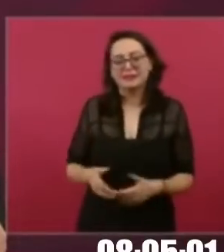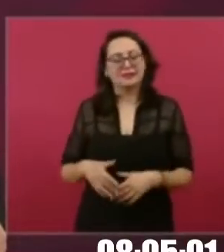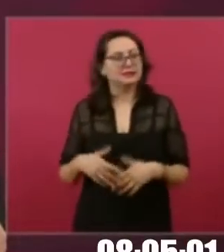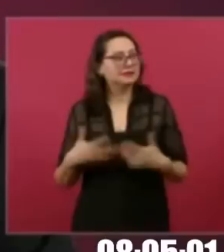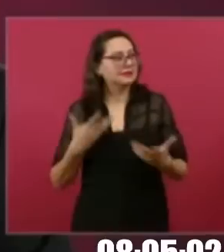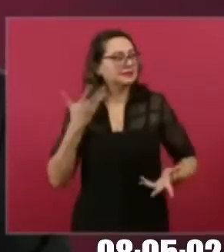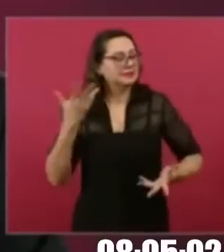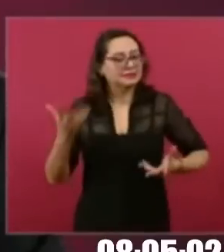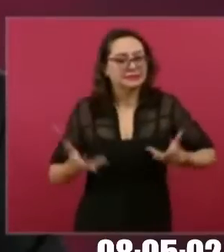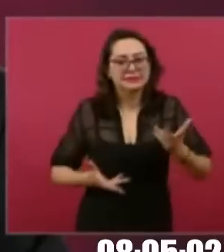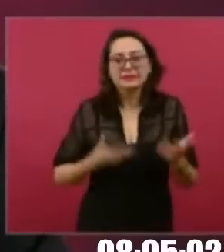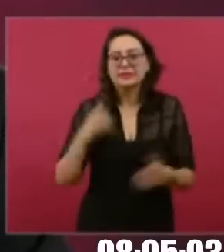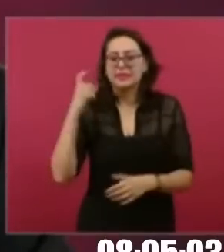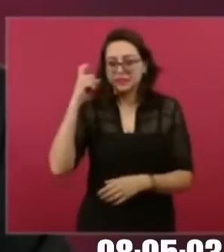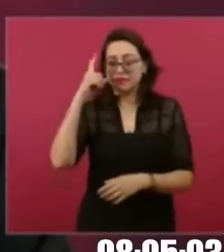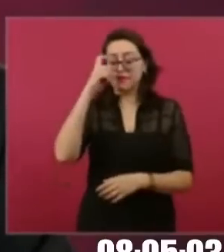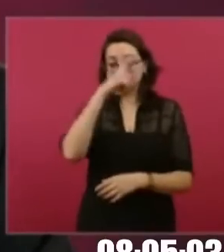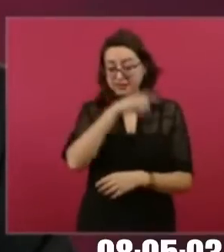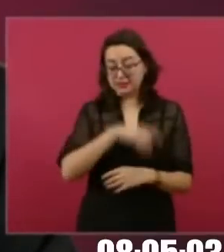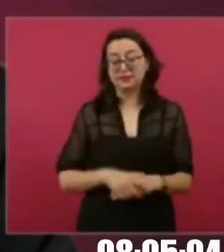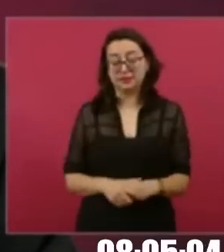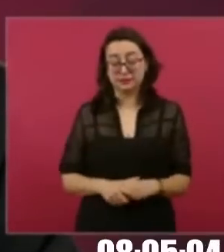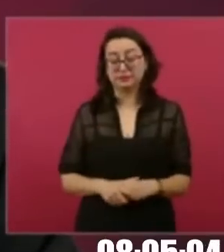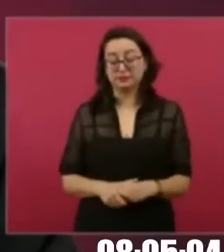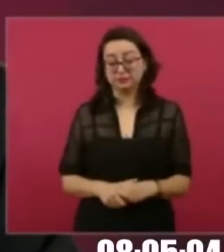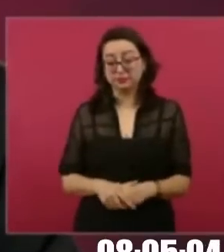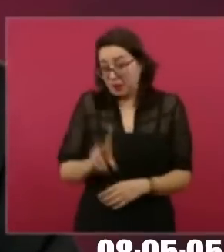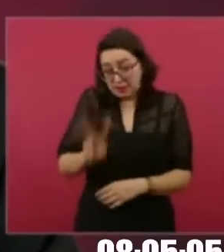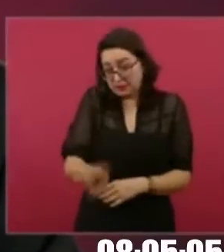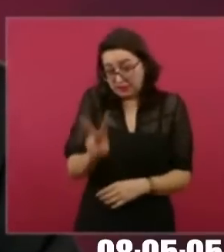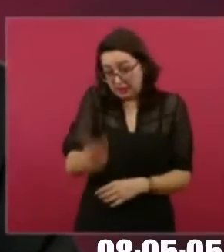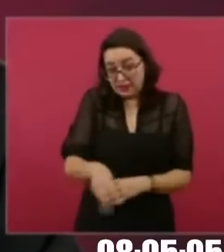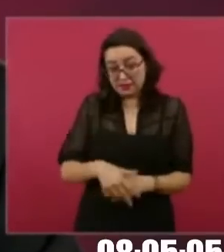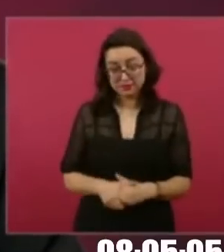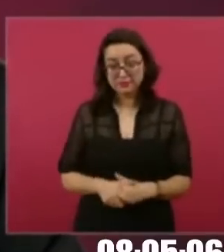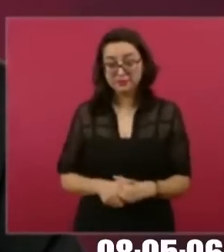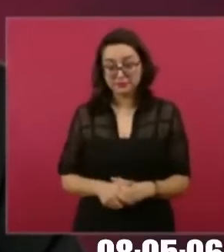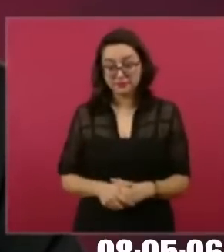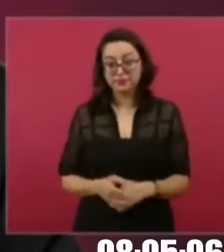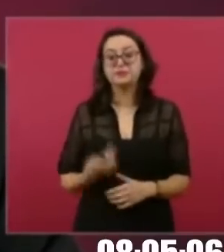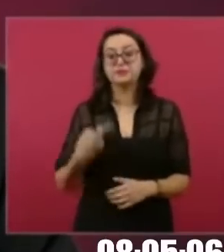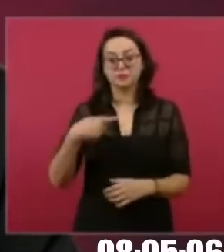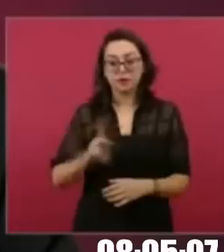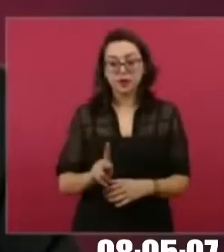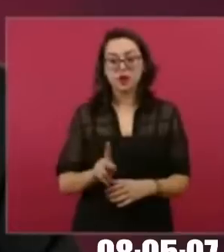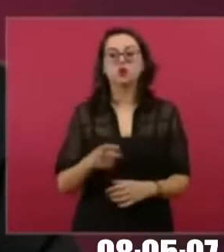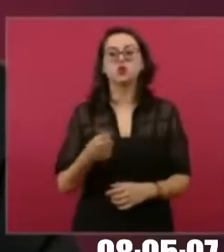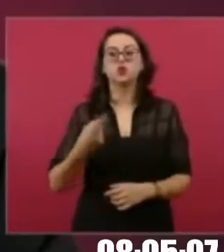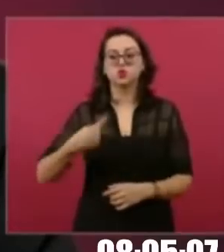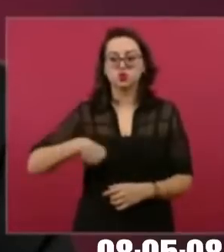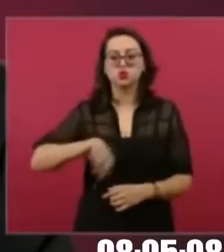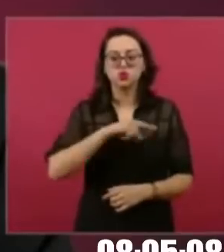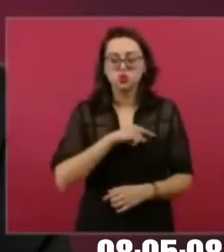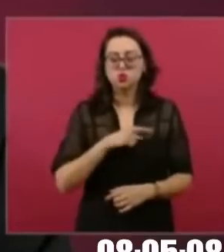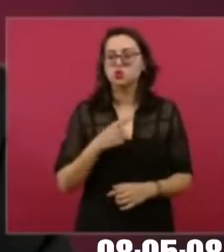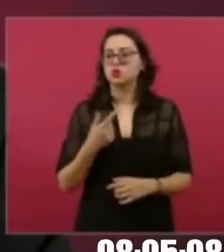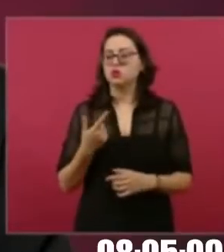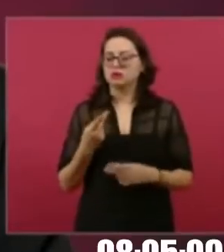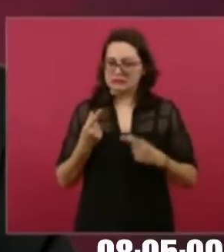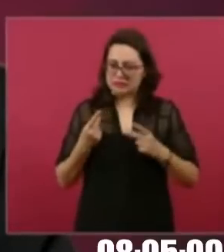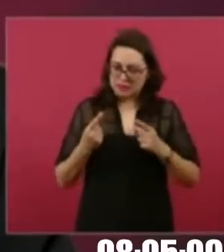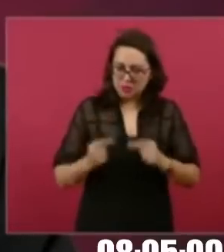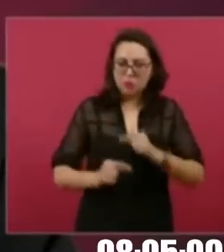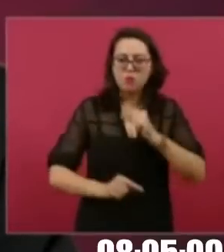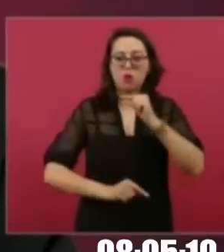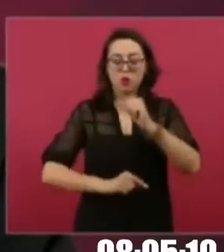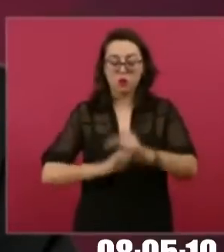debo reconocer el trabajo que se viene haciendo porque avanzamos considerablemente en el tema